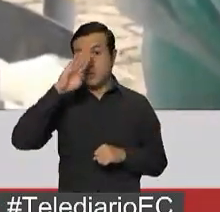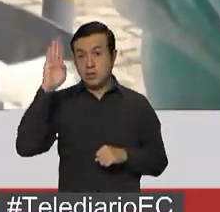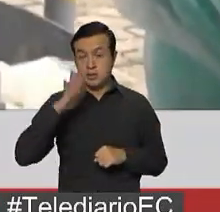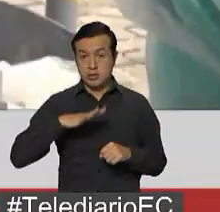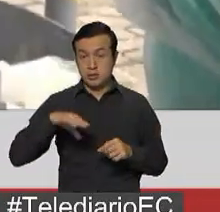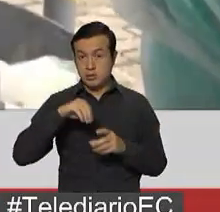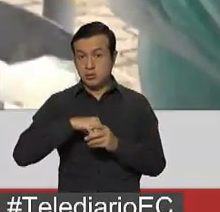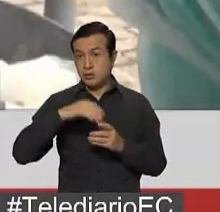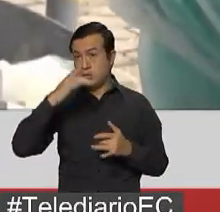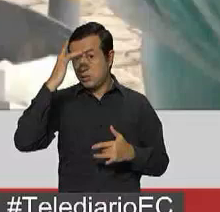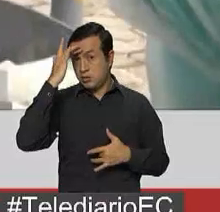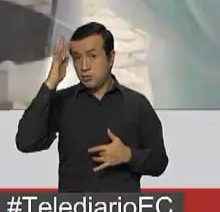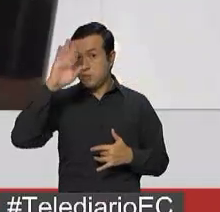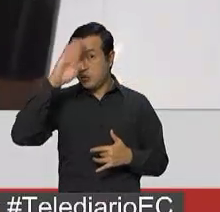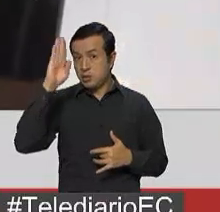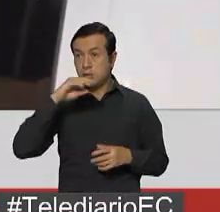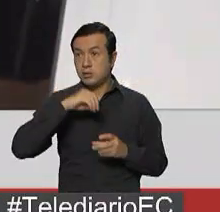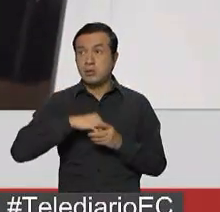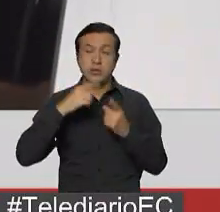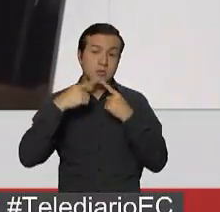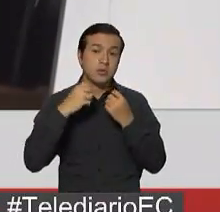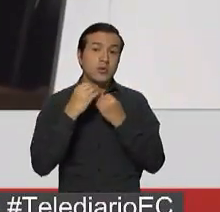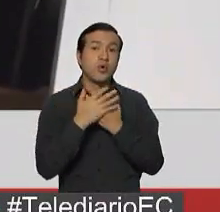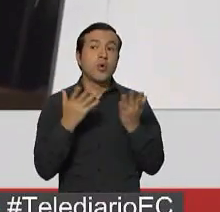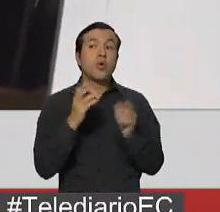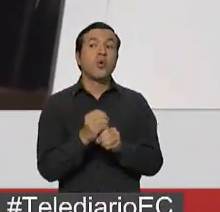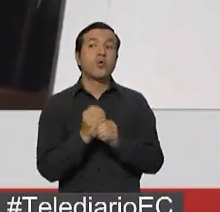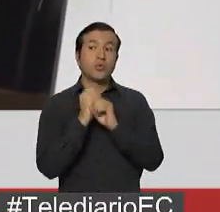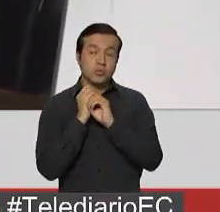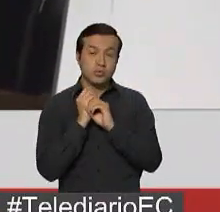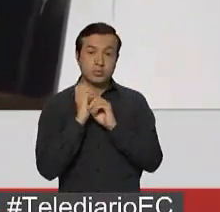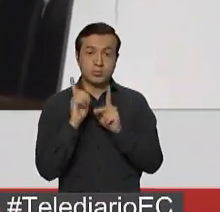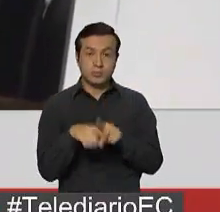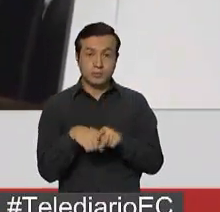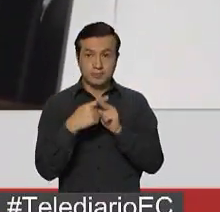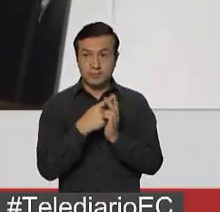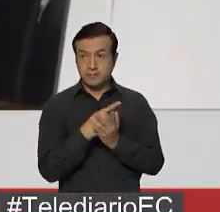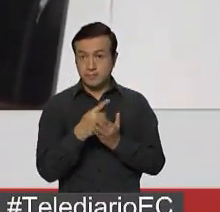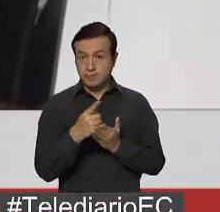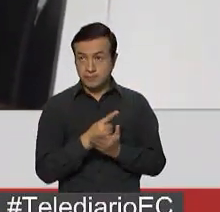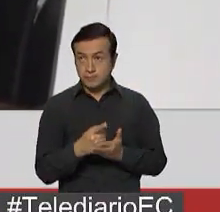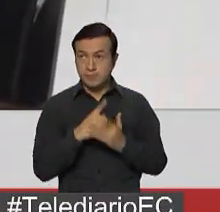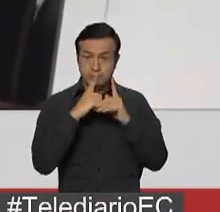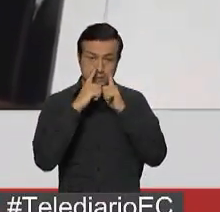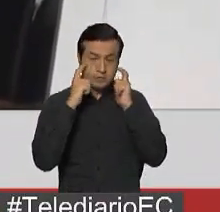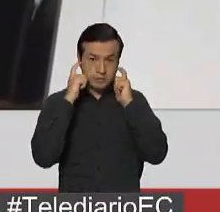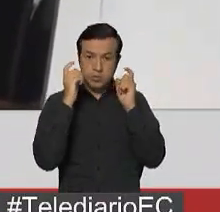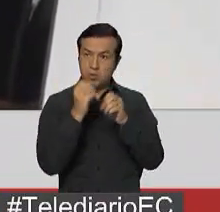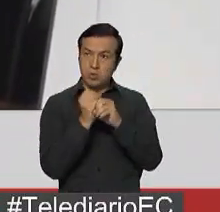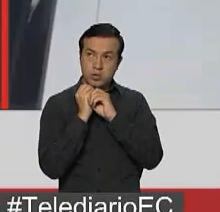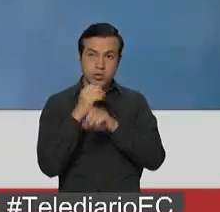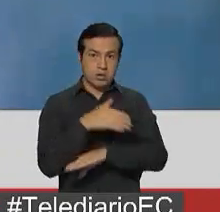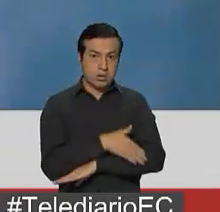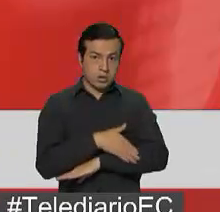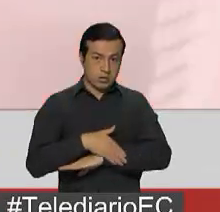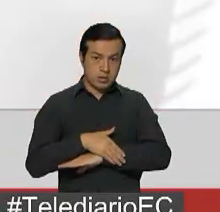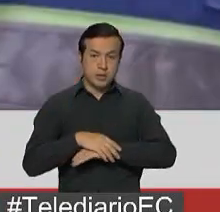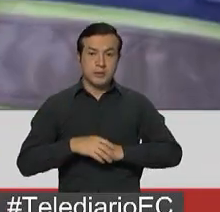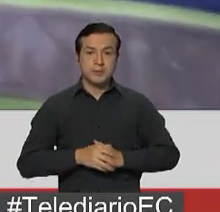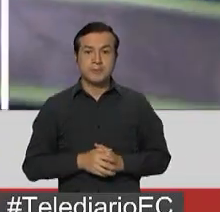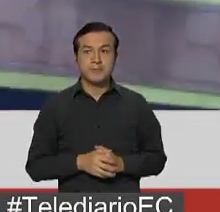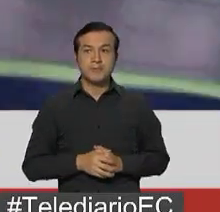de la enfermedad en brasil anunció la obligatoriedad a partir de esta semana de usar mascarillas en las calles